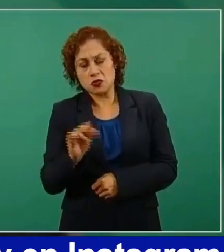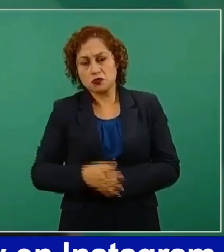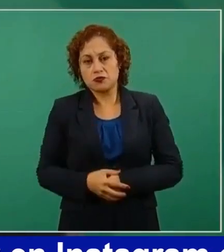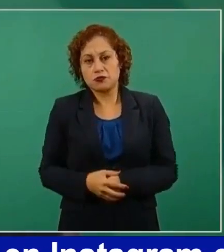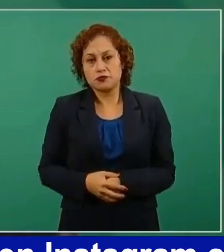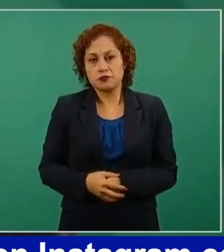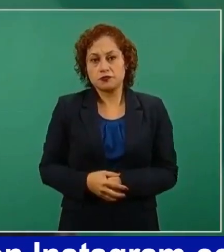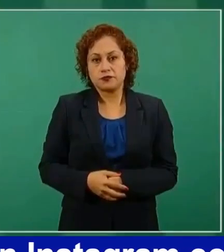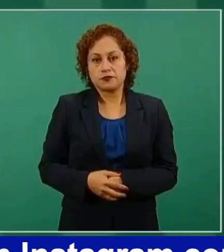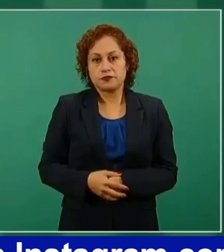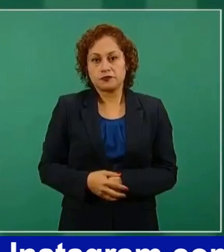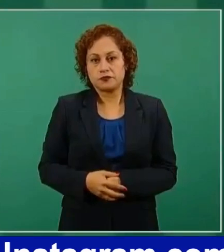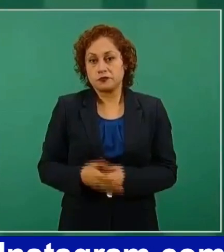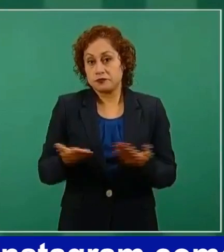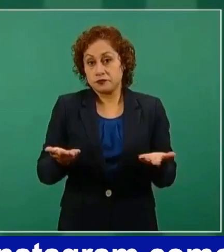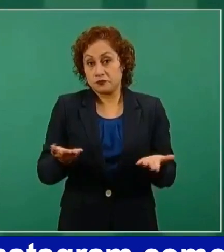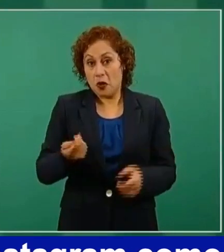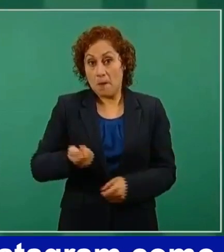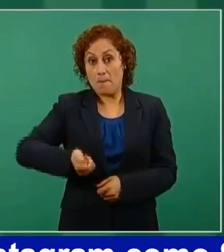Eso nunca se había